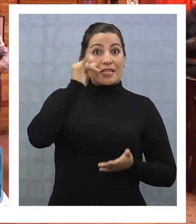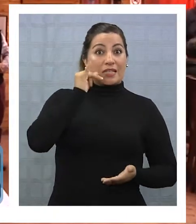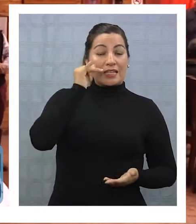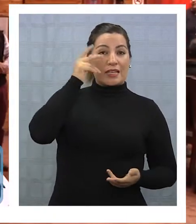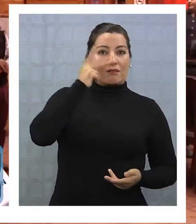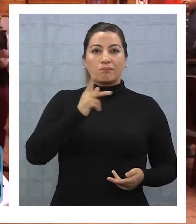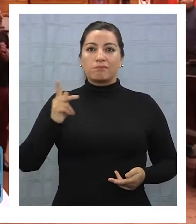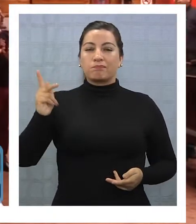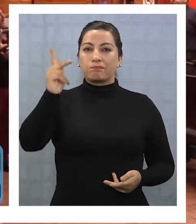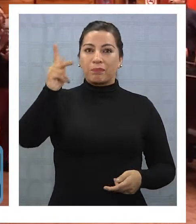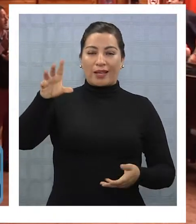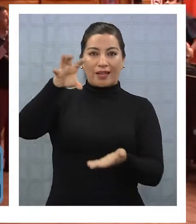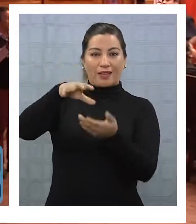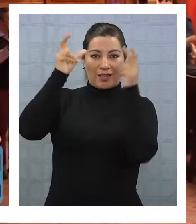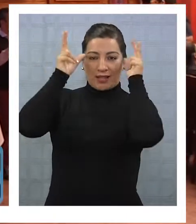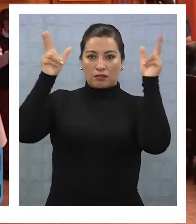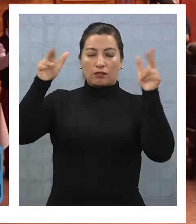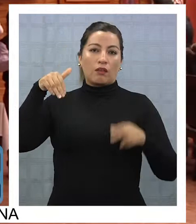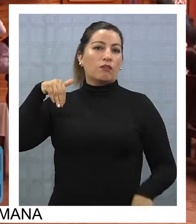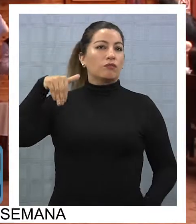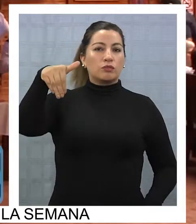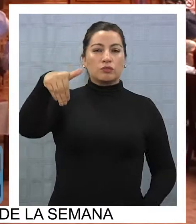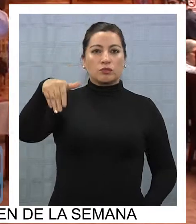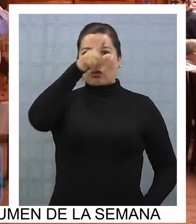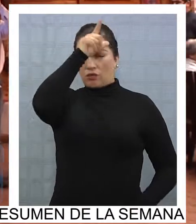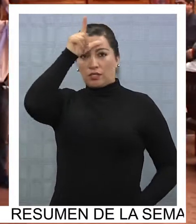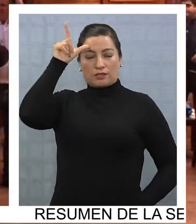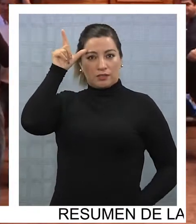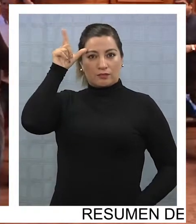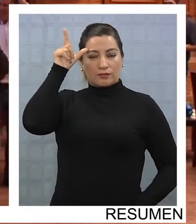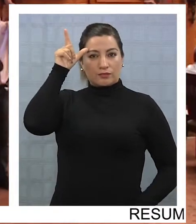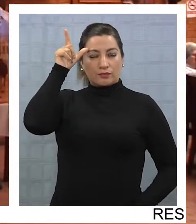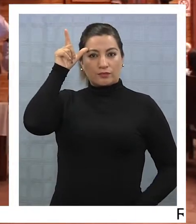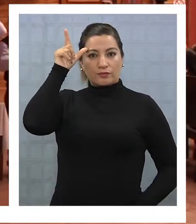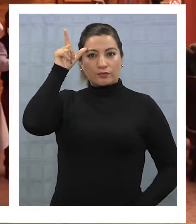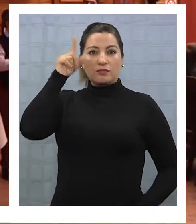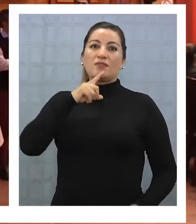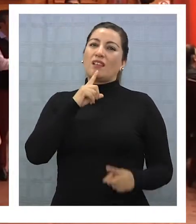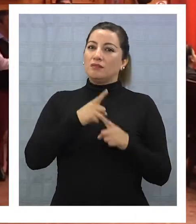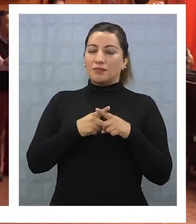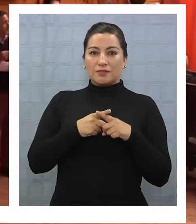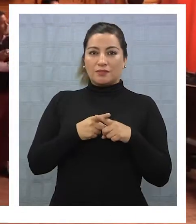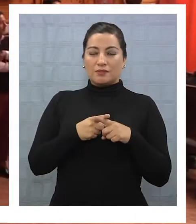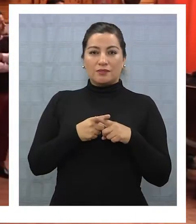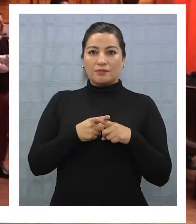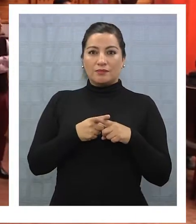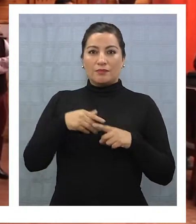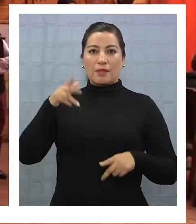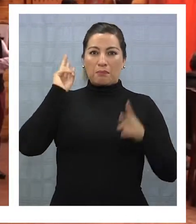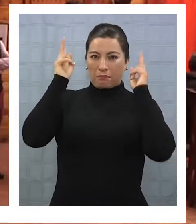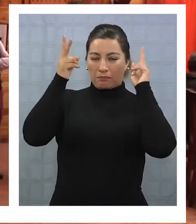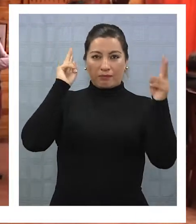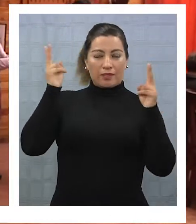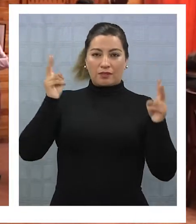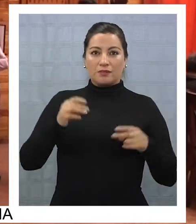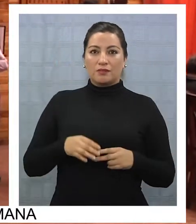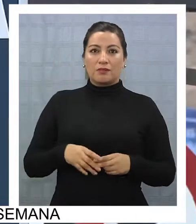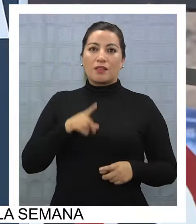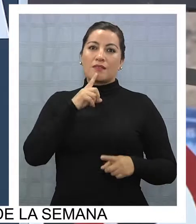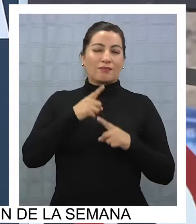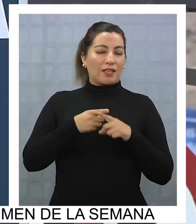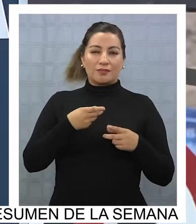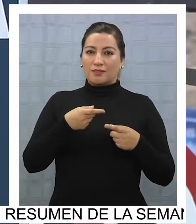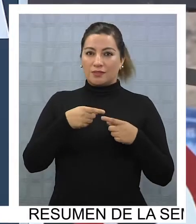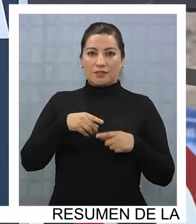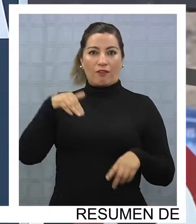sus distintas modalidades, ya sea buses, colectivos, en taxi, en microbuses,